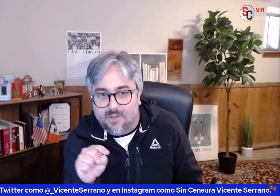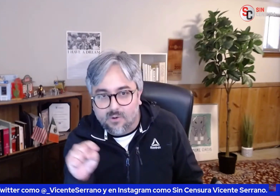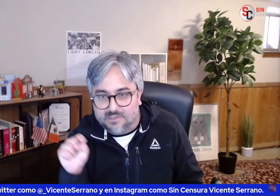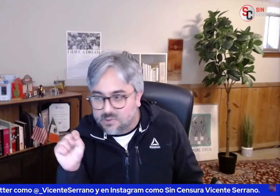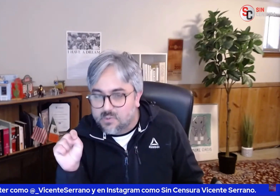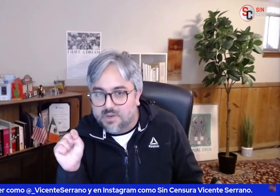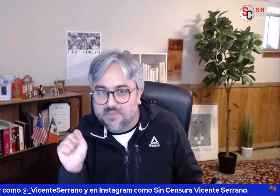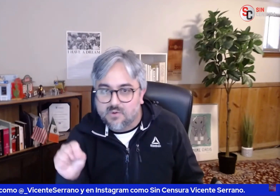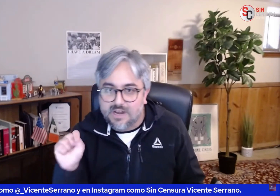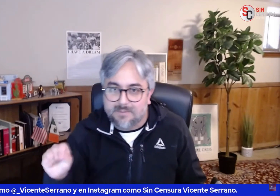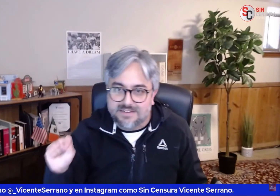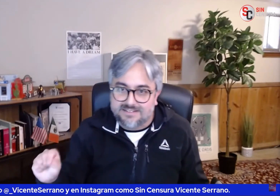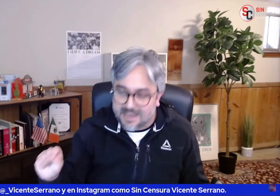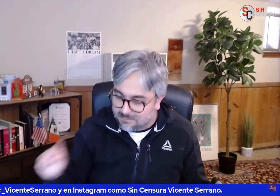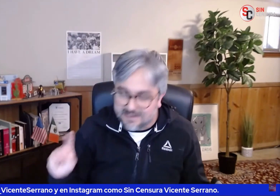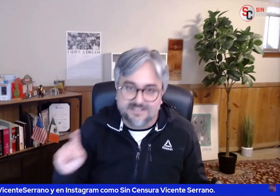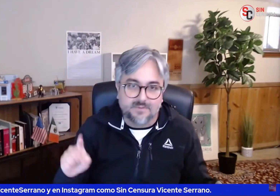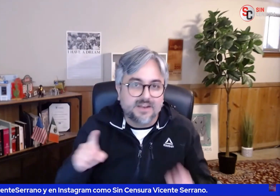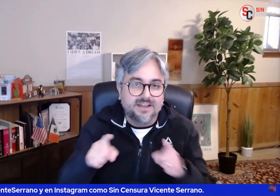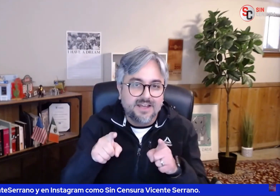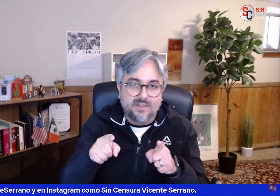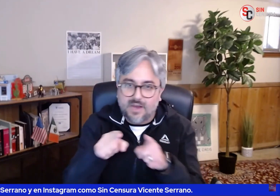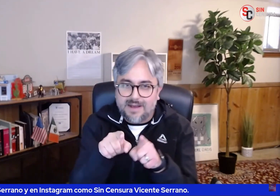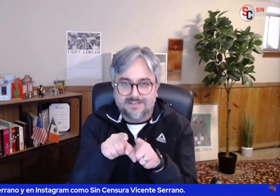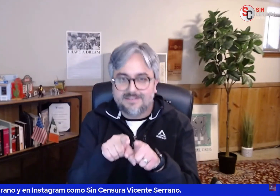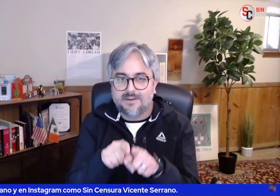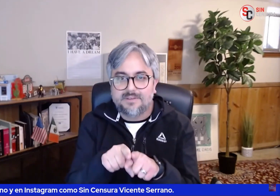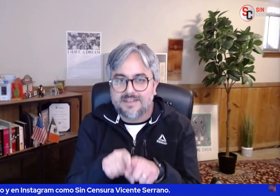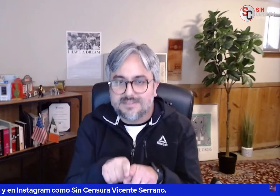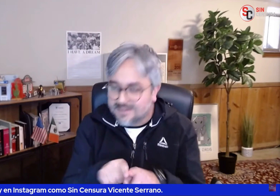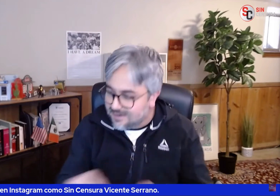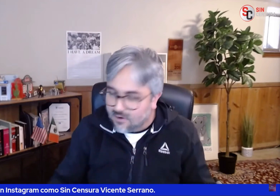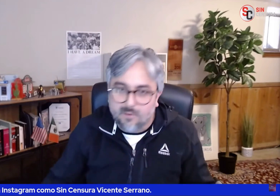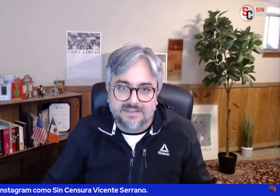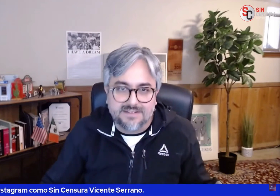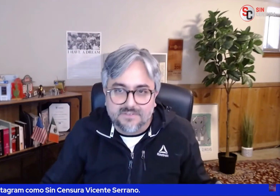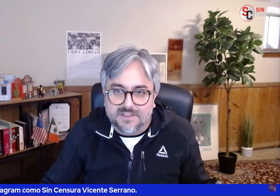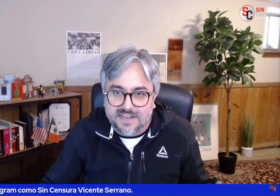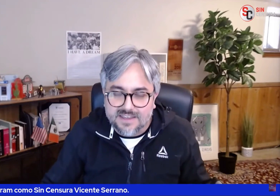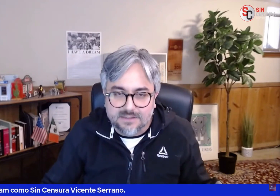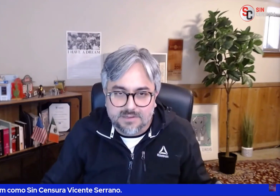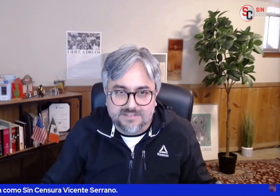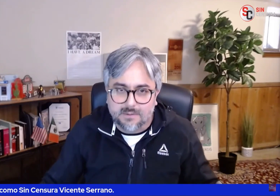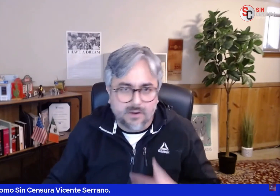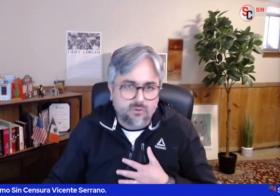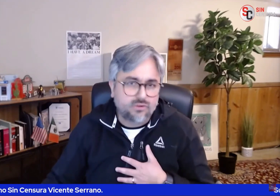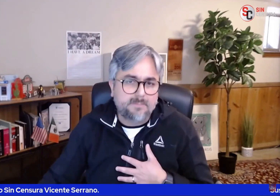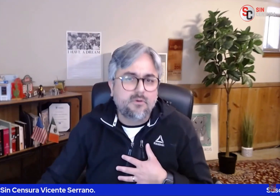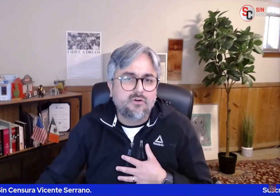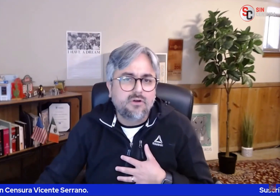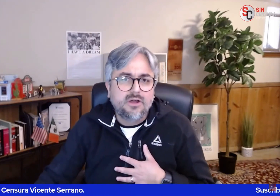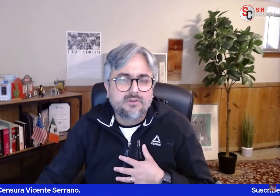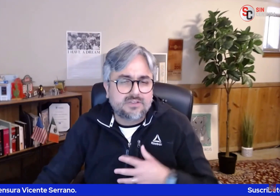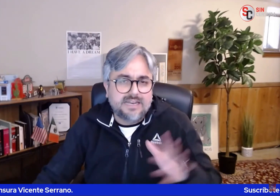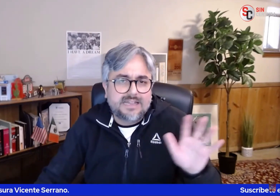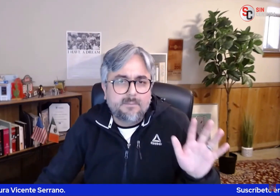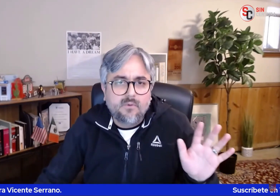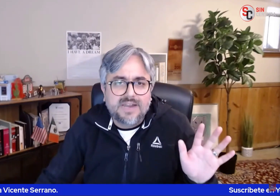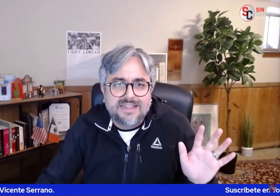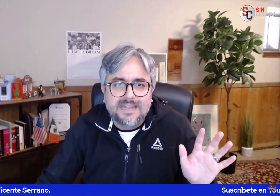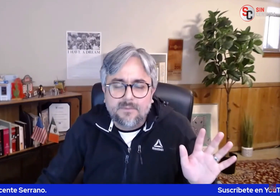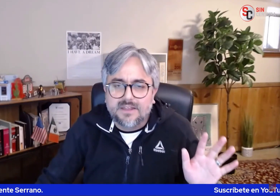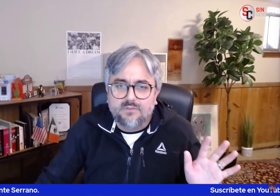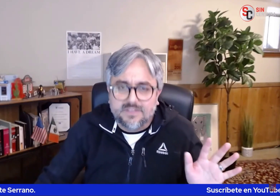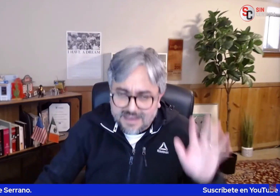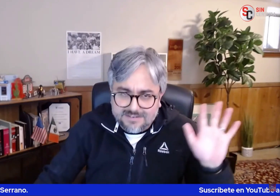completamente ligado a lo que está ocurriendo con la ministra Yasmín Esquivel. Tú acabas de decir, Vicente, que no vas a defender a Yasmín Esquivel. No, yo tampoco, porque Talina